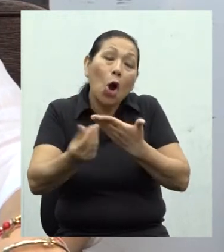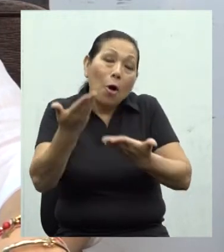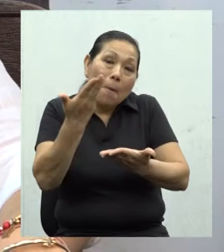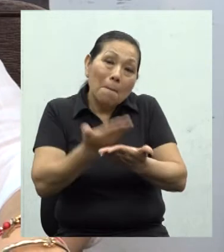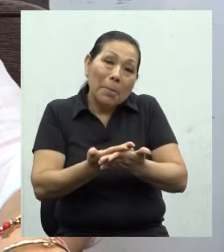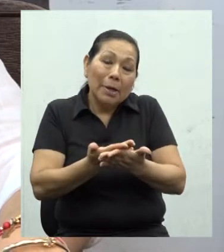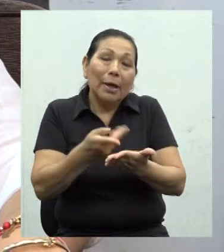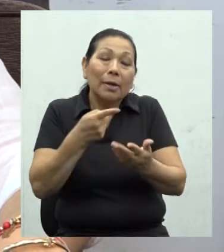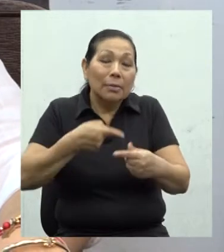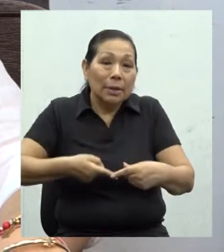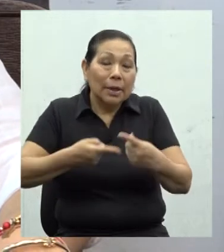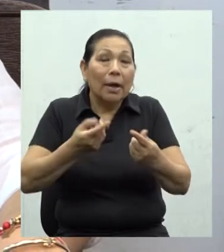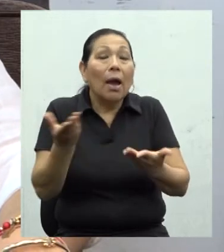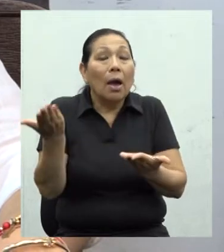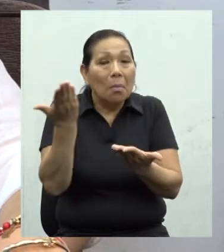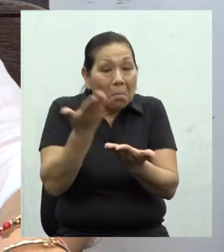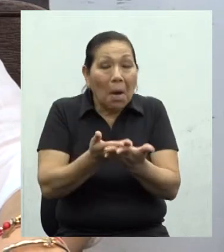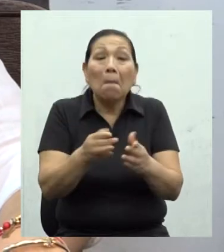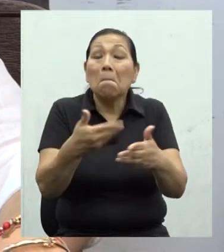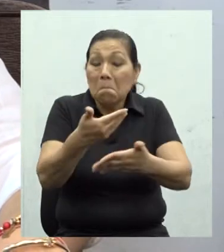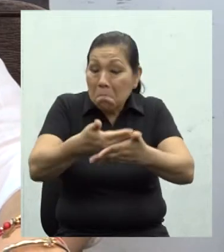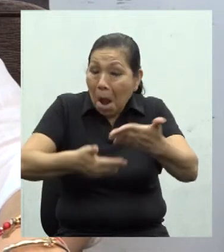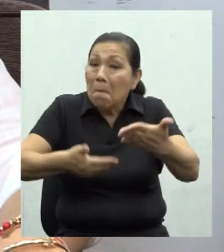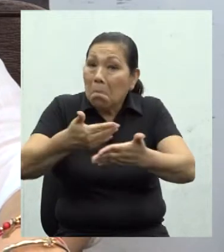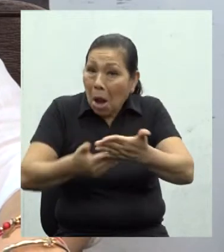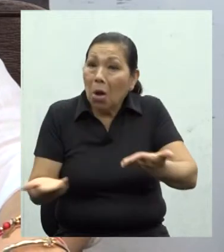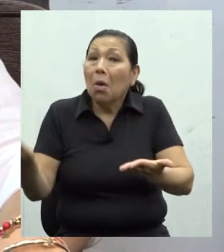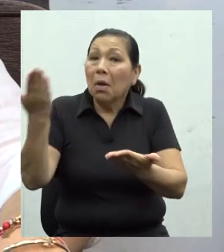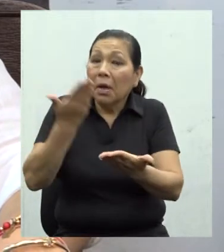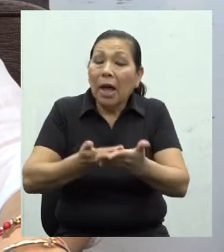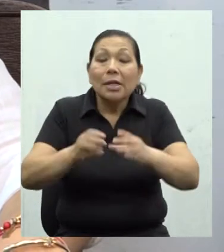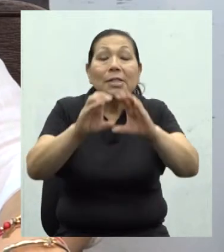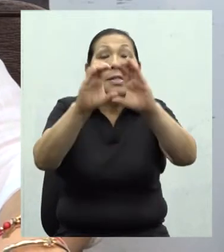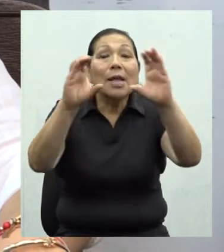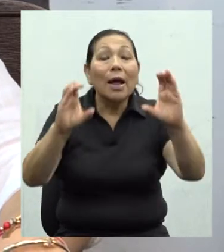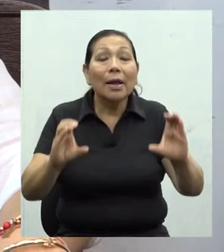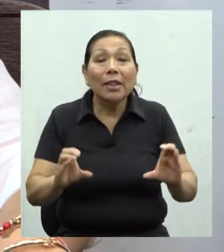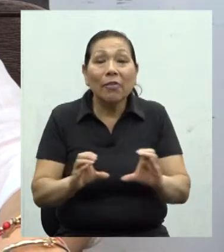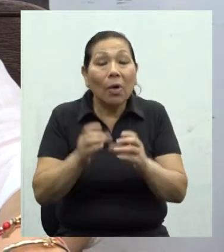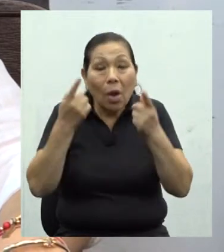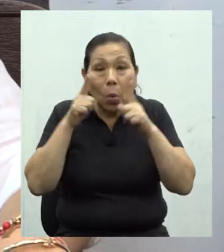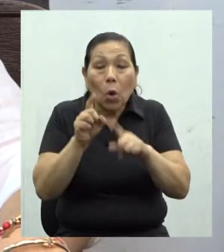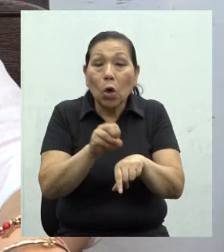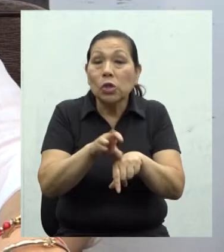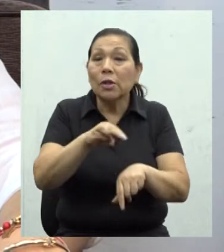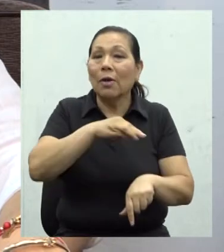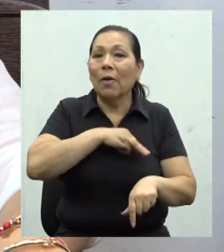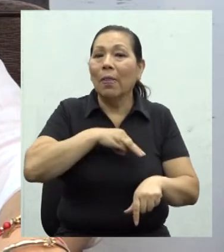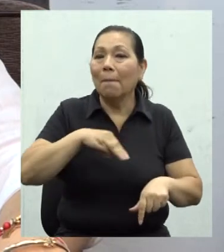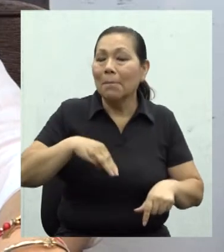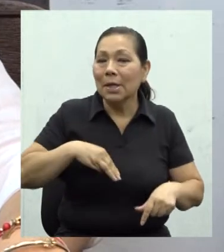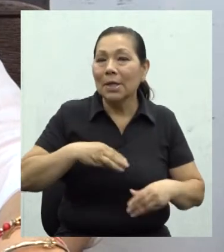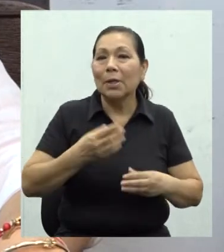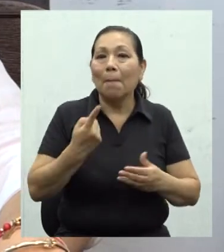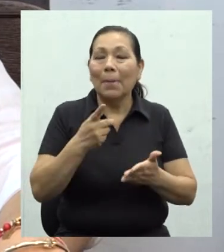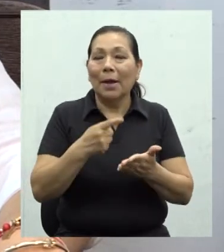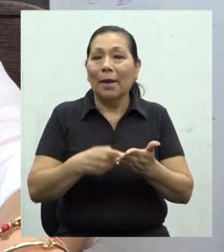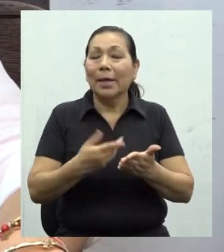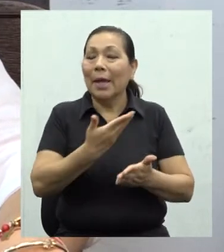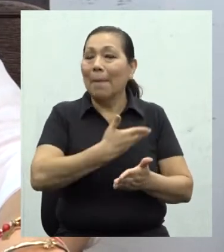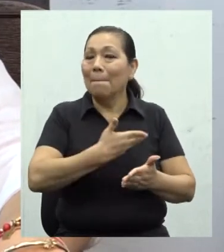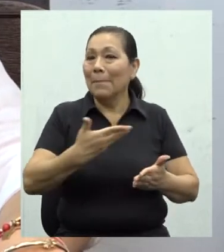que se impugna. Hay que adjuntar también la certificación del acuerdo del Consejo de Ministros para que